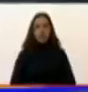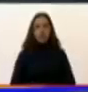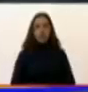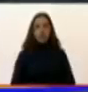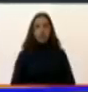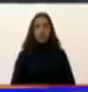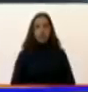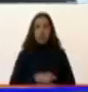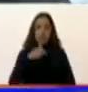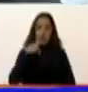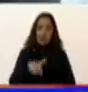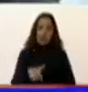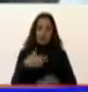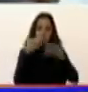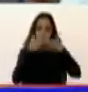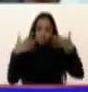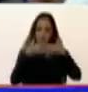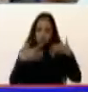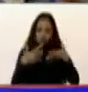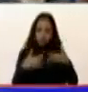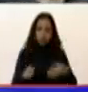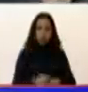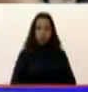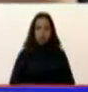En este texto, compañeros,